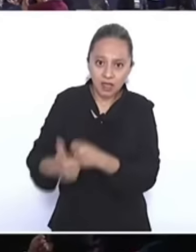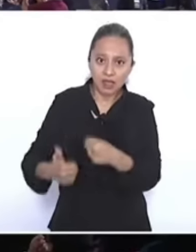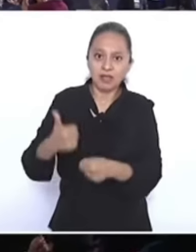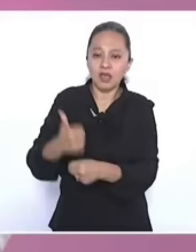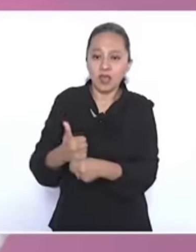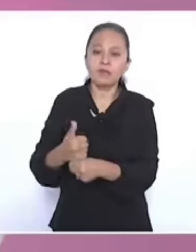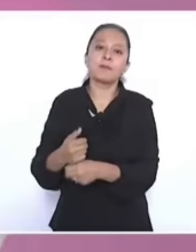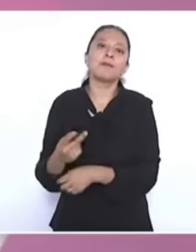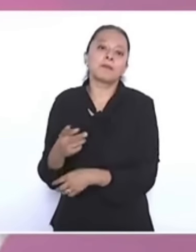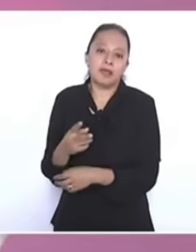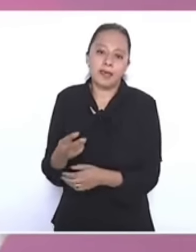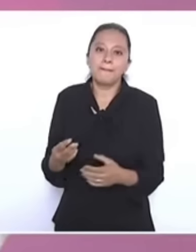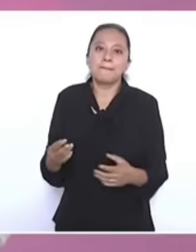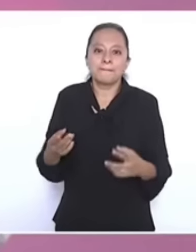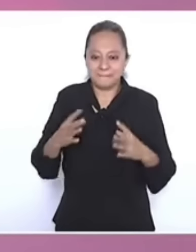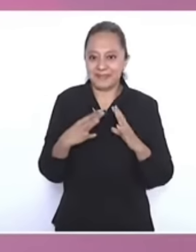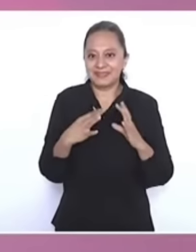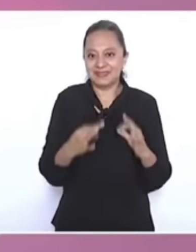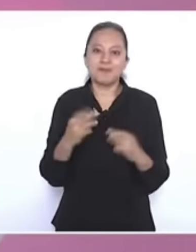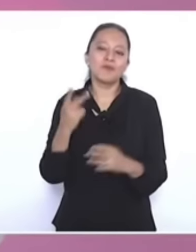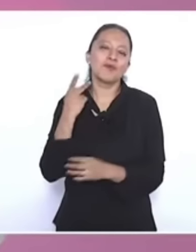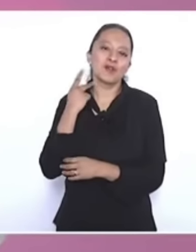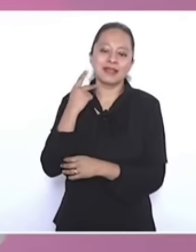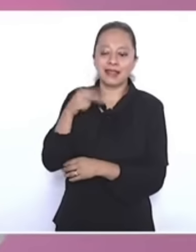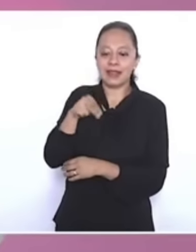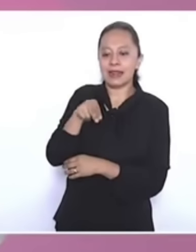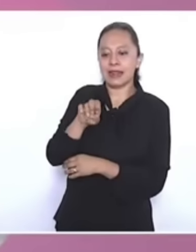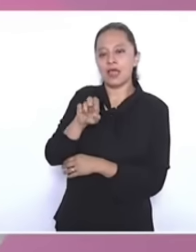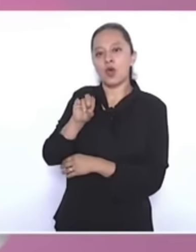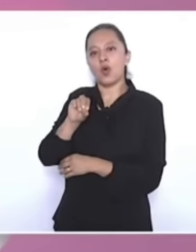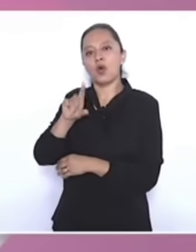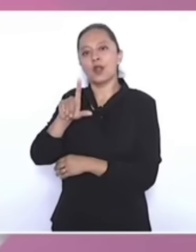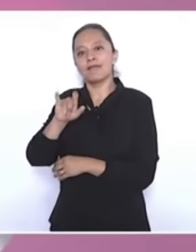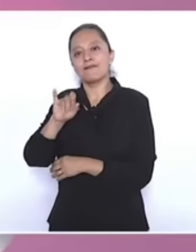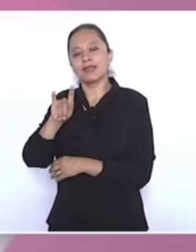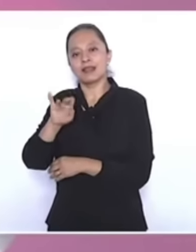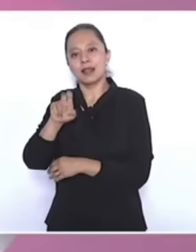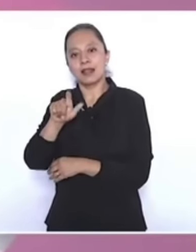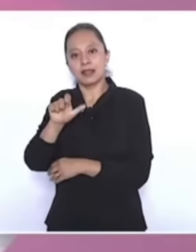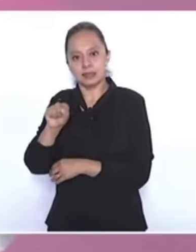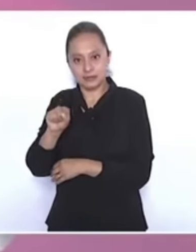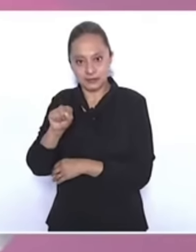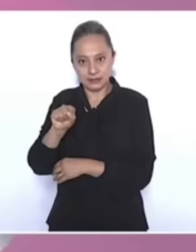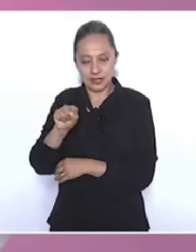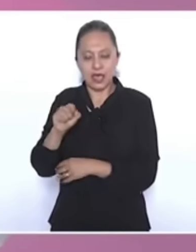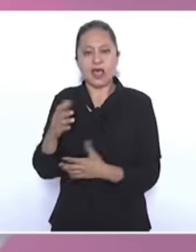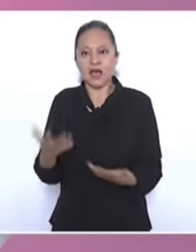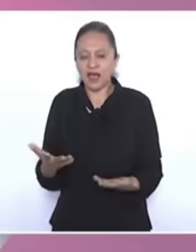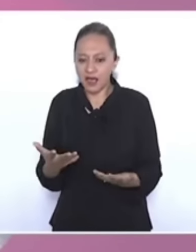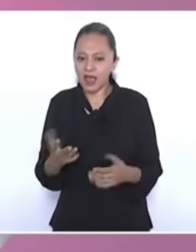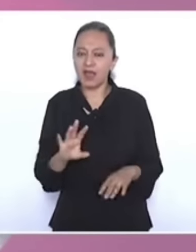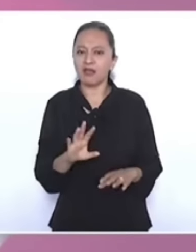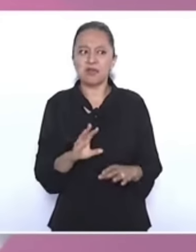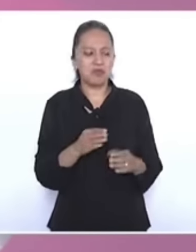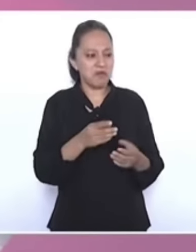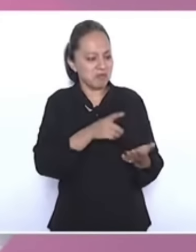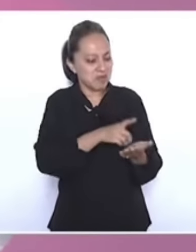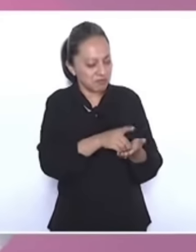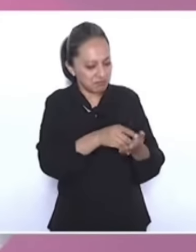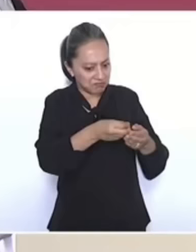neoliberales sintetizadas en el desmantelamiento progresivo del Estado, la pérdida de derechos y